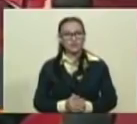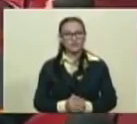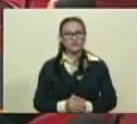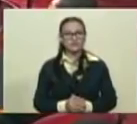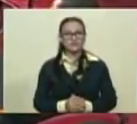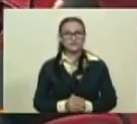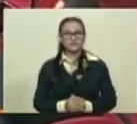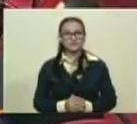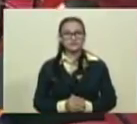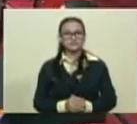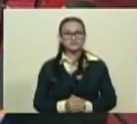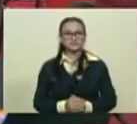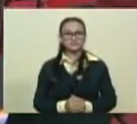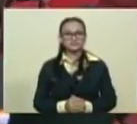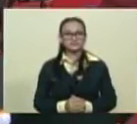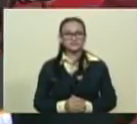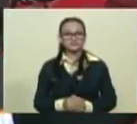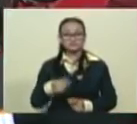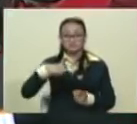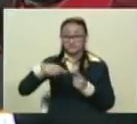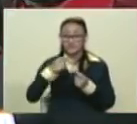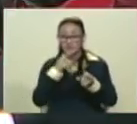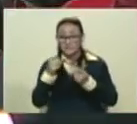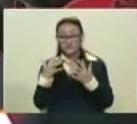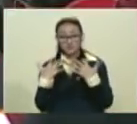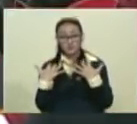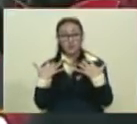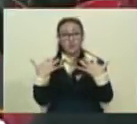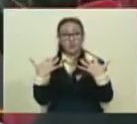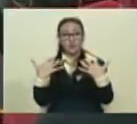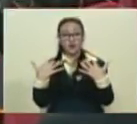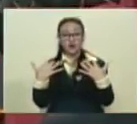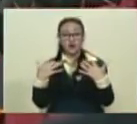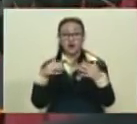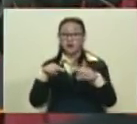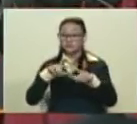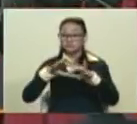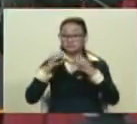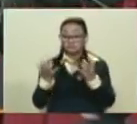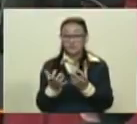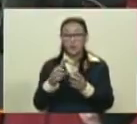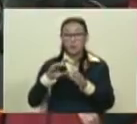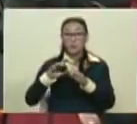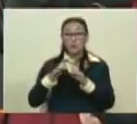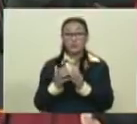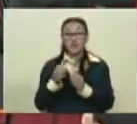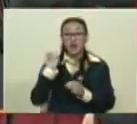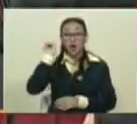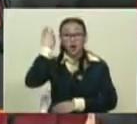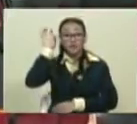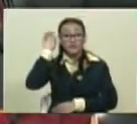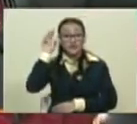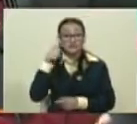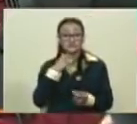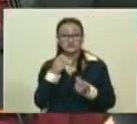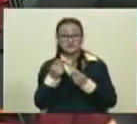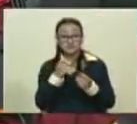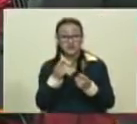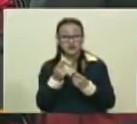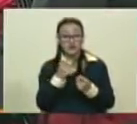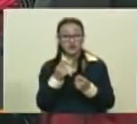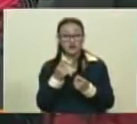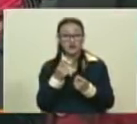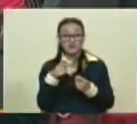Entonces, esta rueda de prensa, este encuentro mundial, esta conferencia de prensa, esta